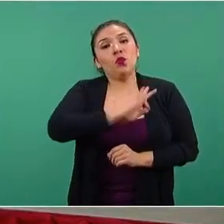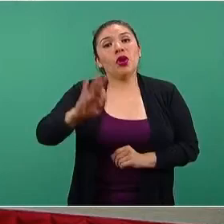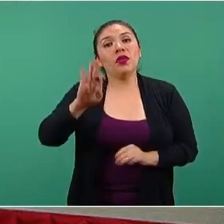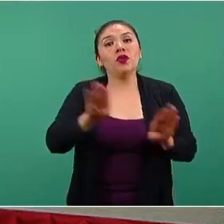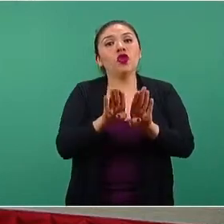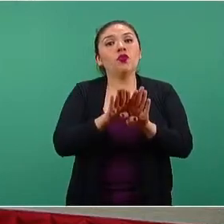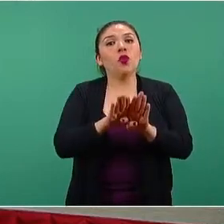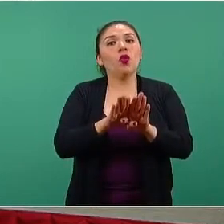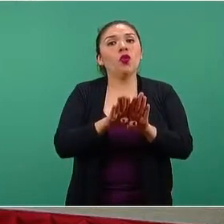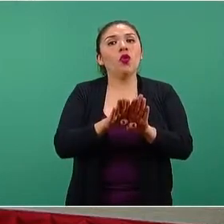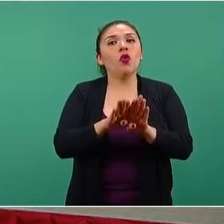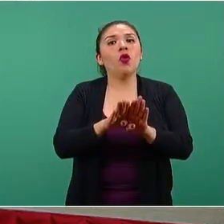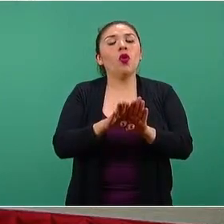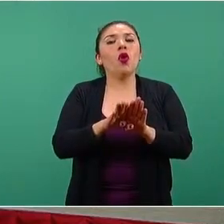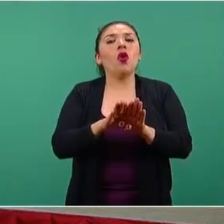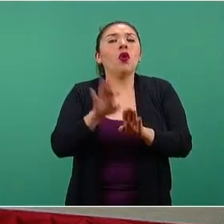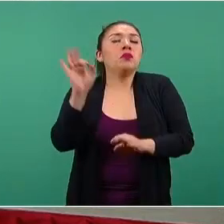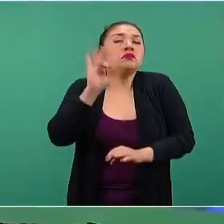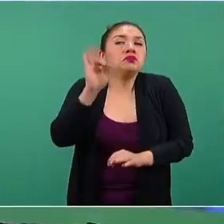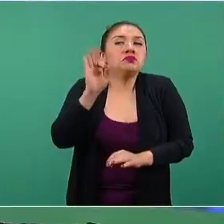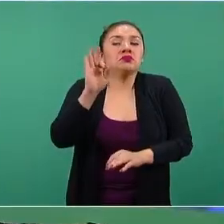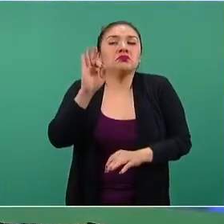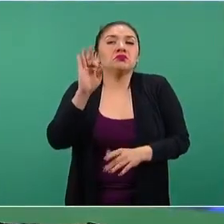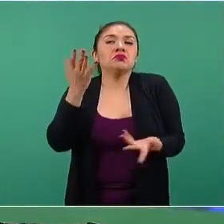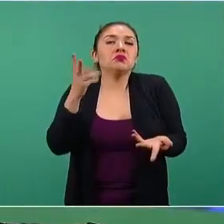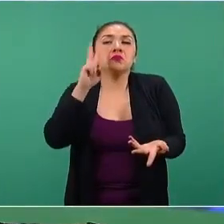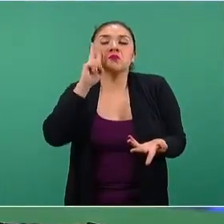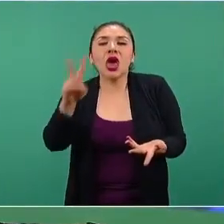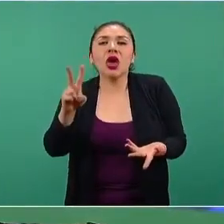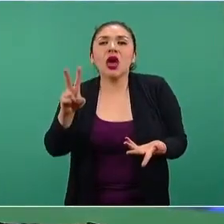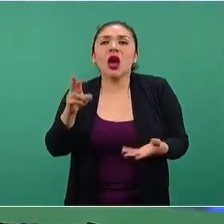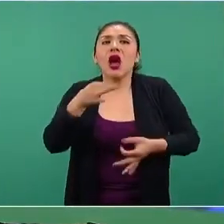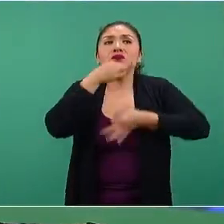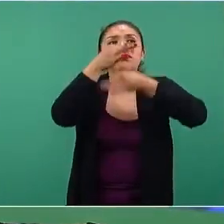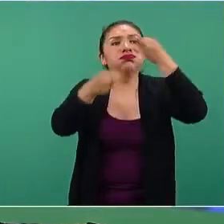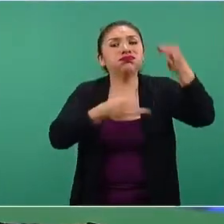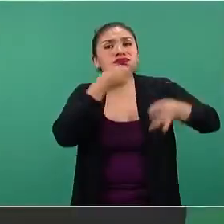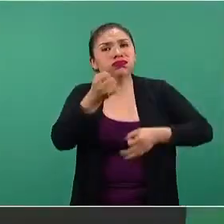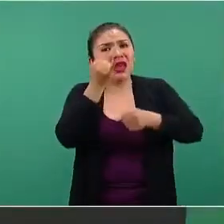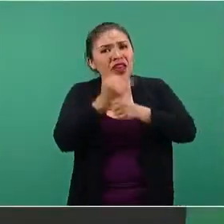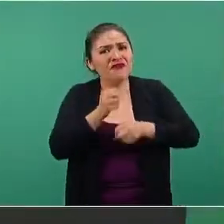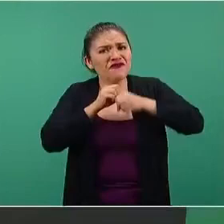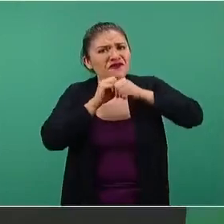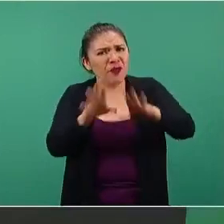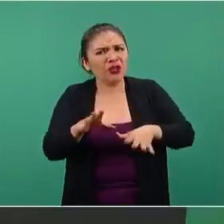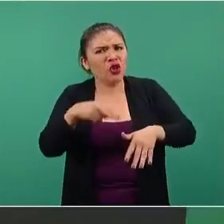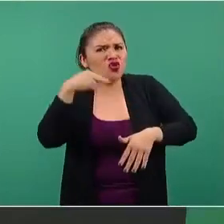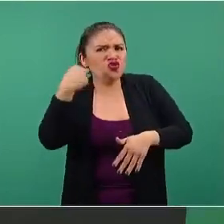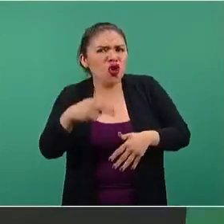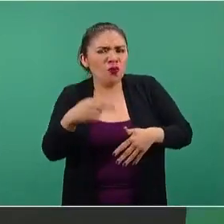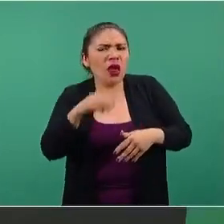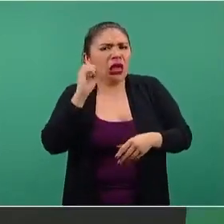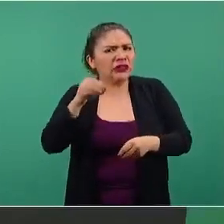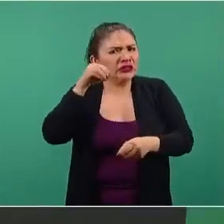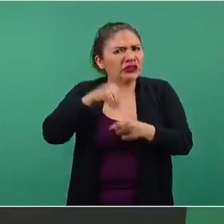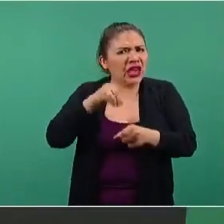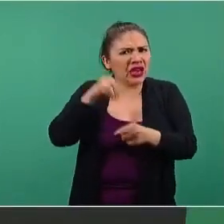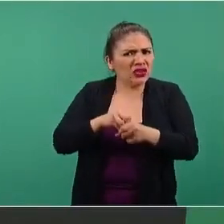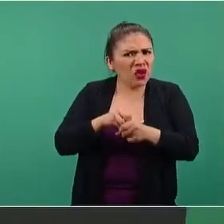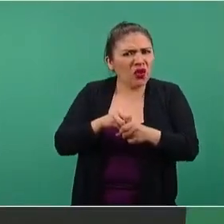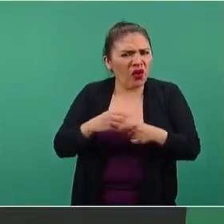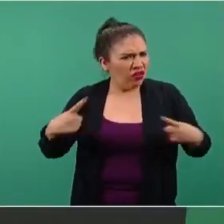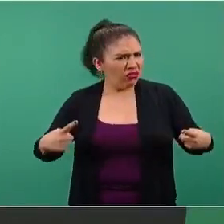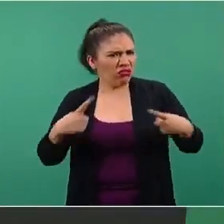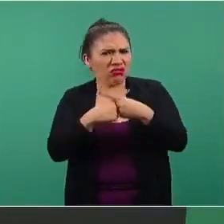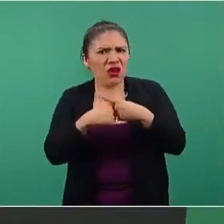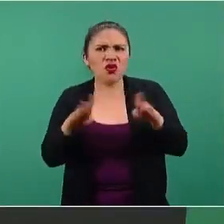una discrepancia en caso de que se publicaran datos nominales anonimizados versus lo